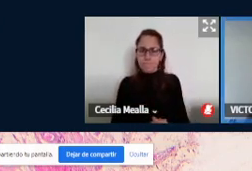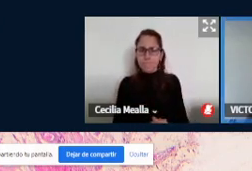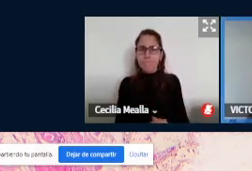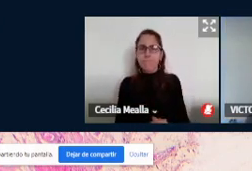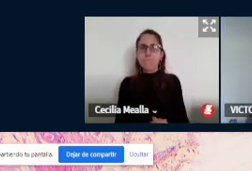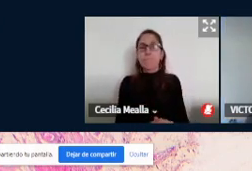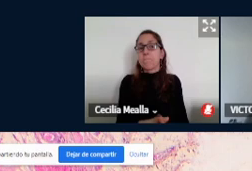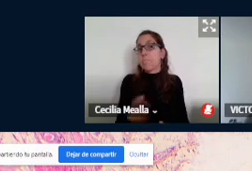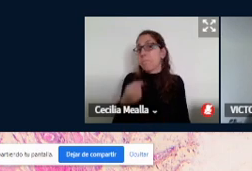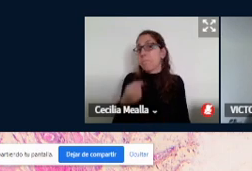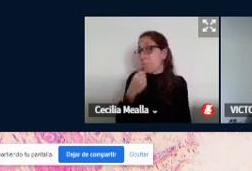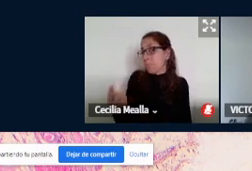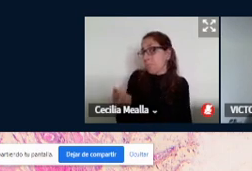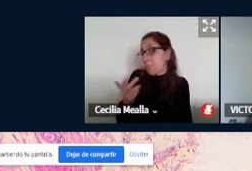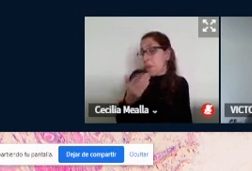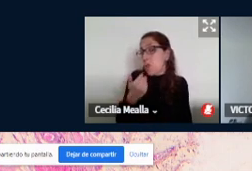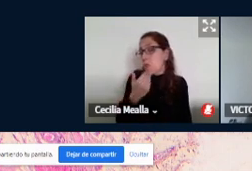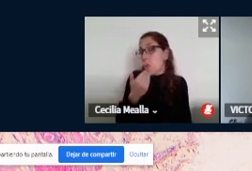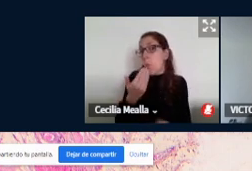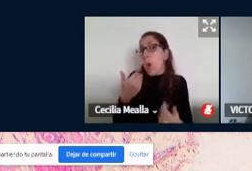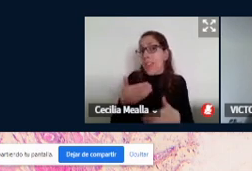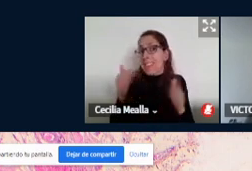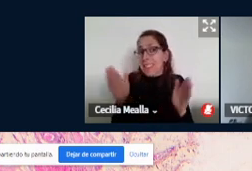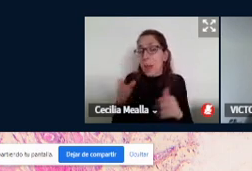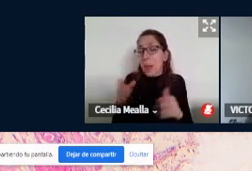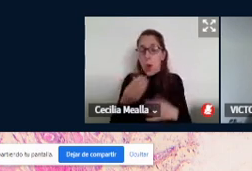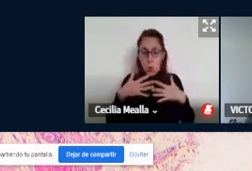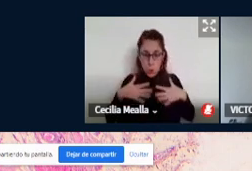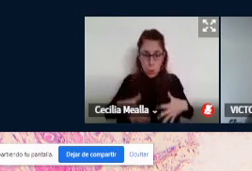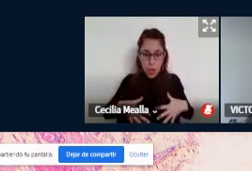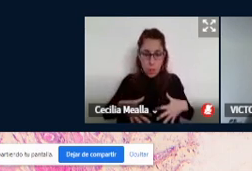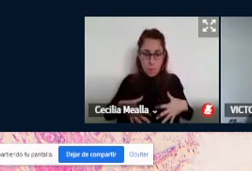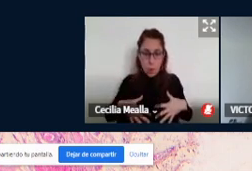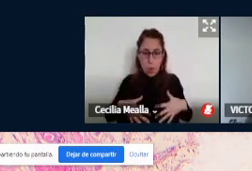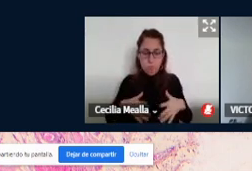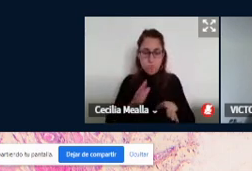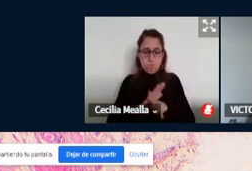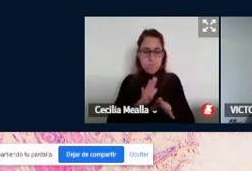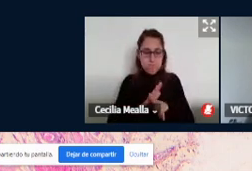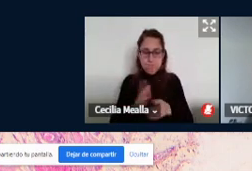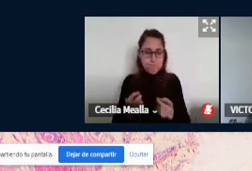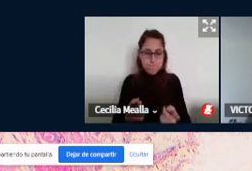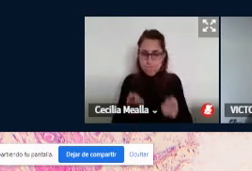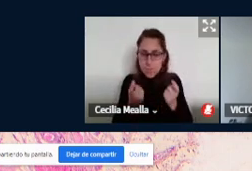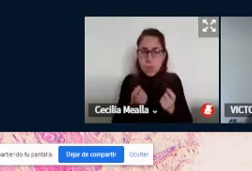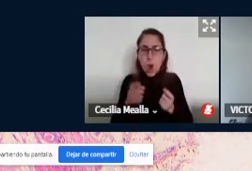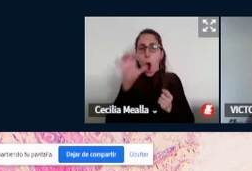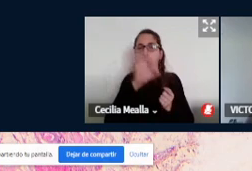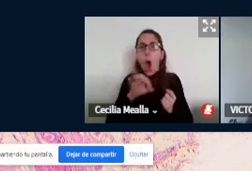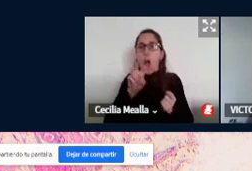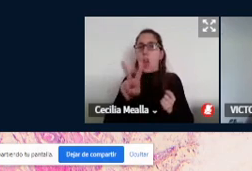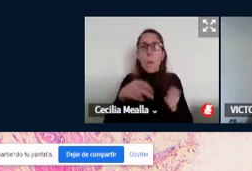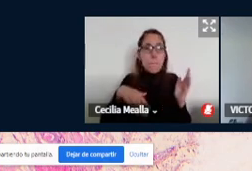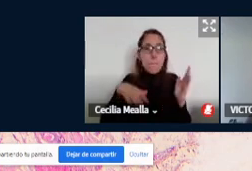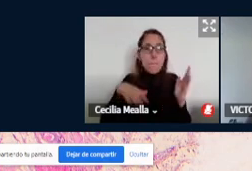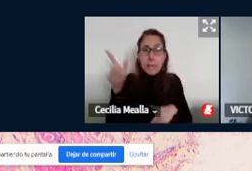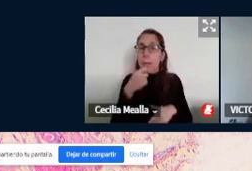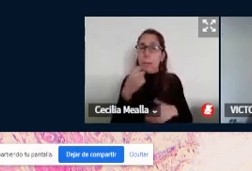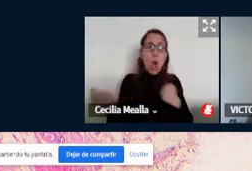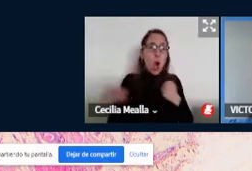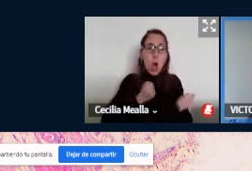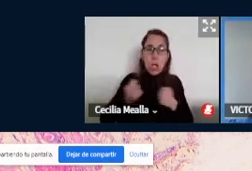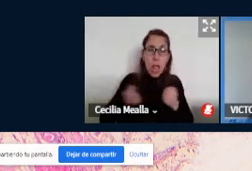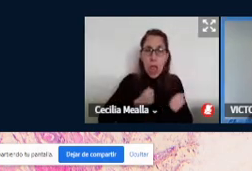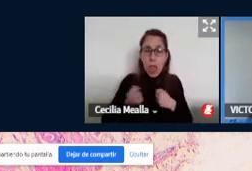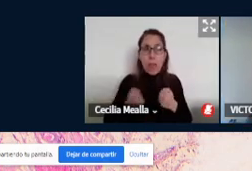¿Por qué tienen? Puede ser porque capaz el cuerpo demande una mayor cantidad de oxígeno, por ejemplo, corriendo,